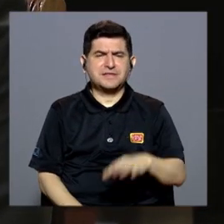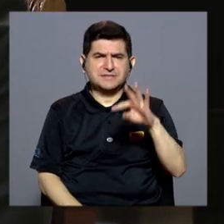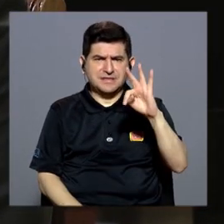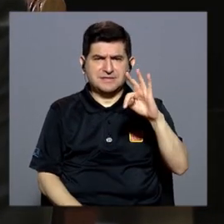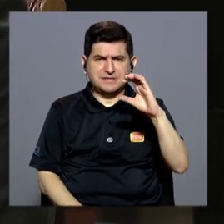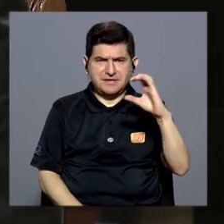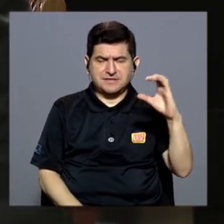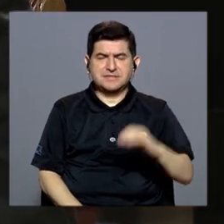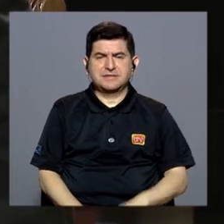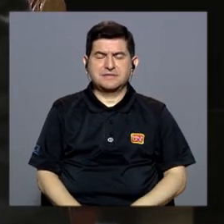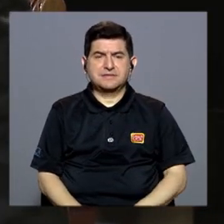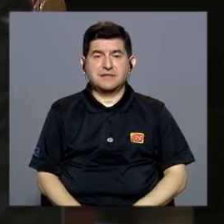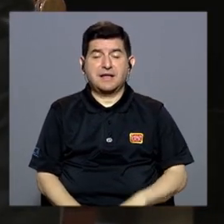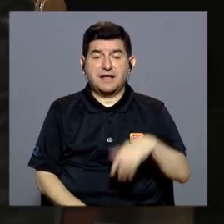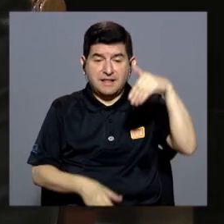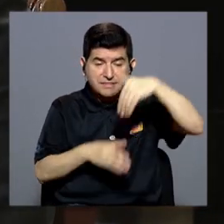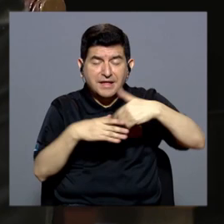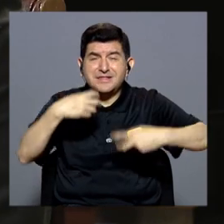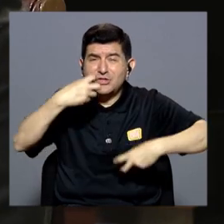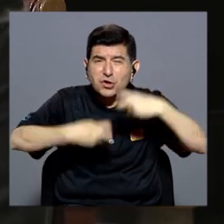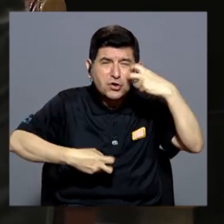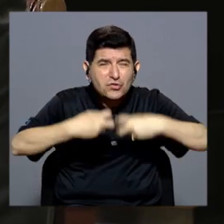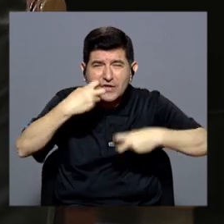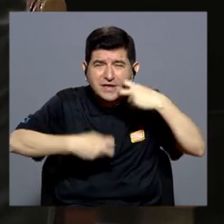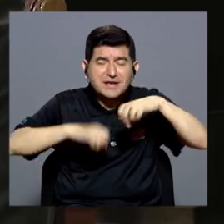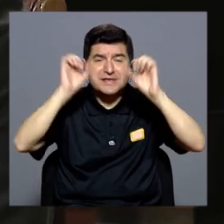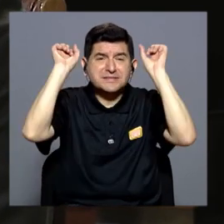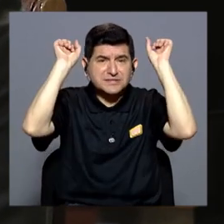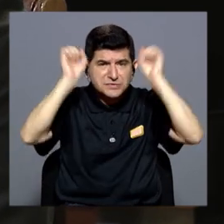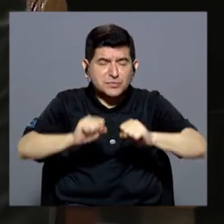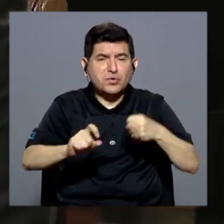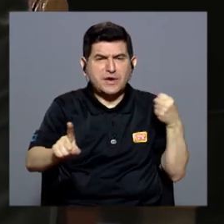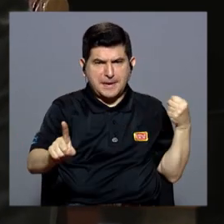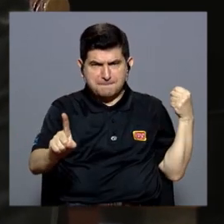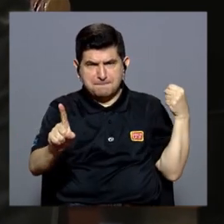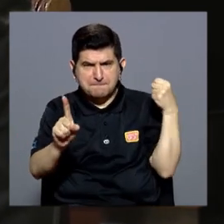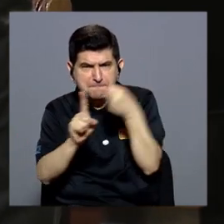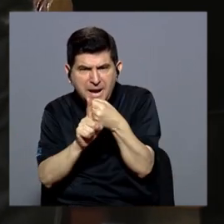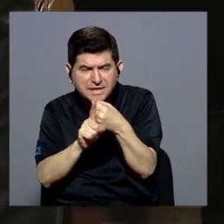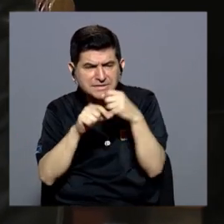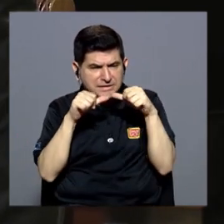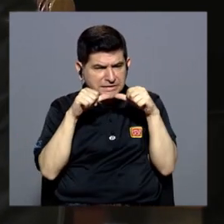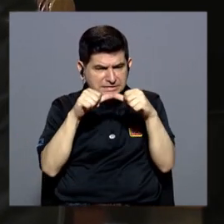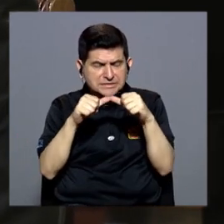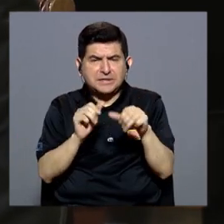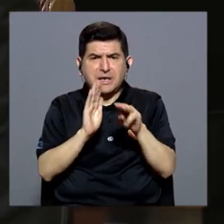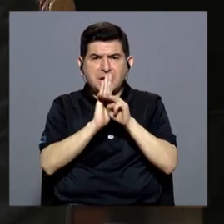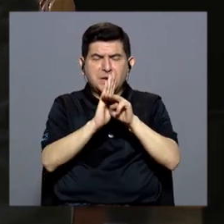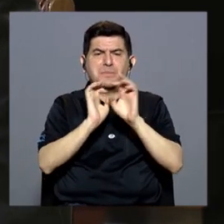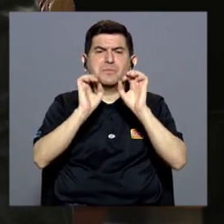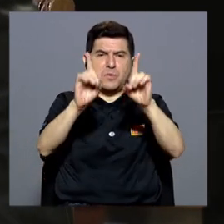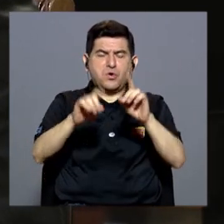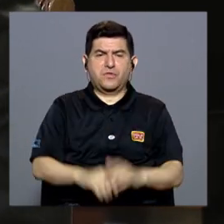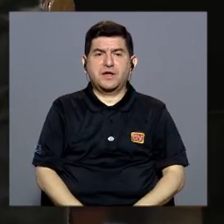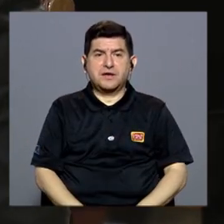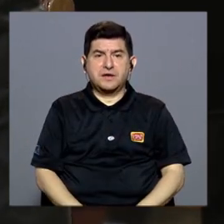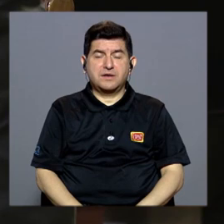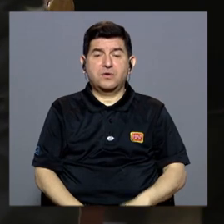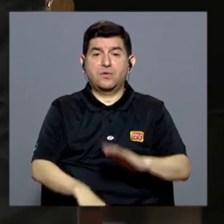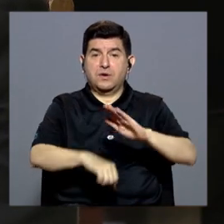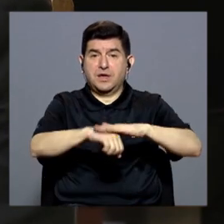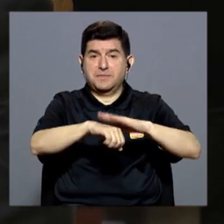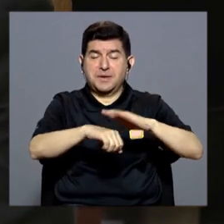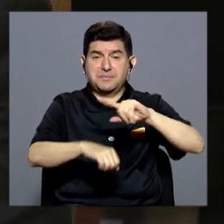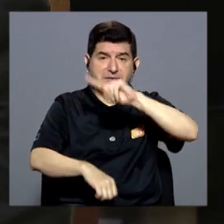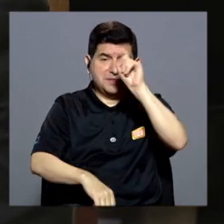en el marco, sobre todo, de una crisis que podría de algún modo impactar sistemáticamente en el modelo educativo y que nos sirve la mesa para la